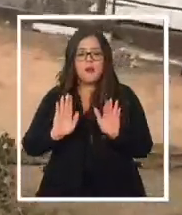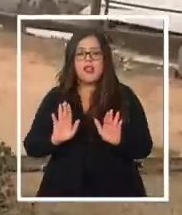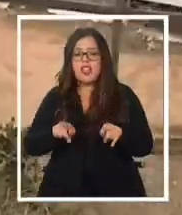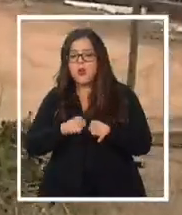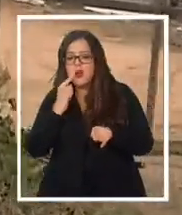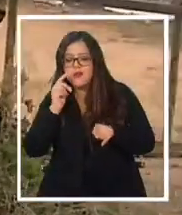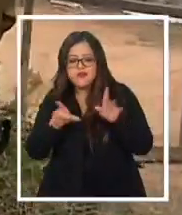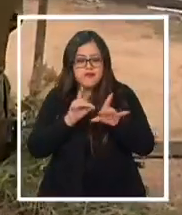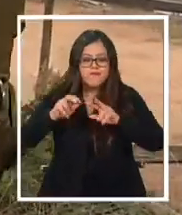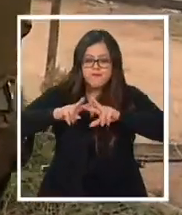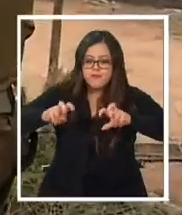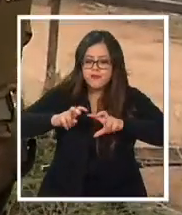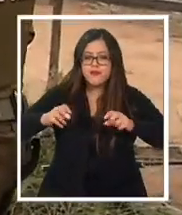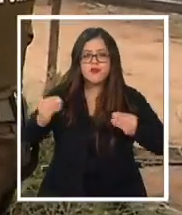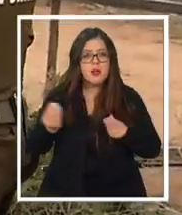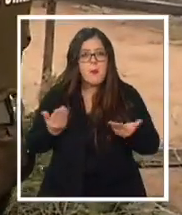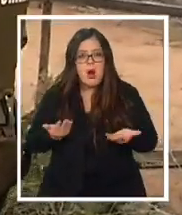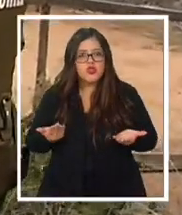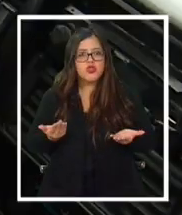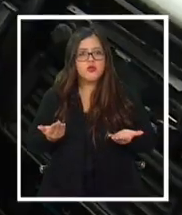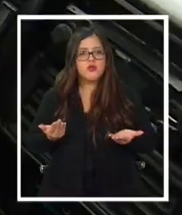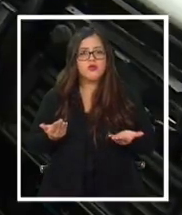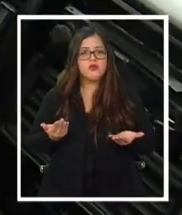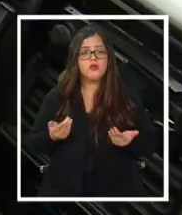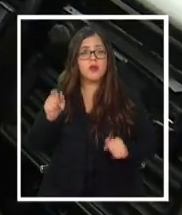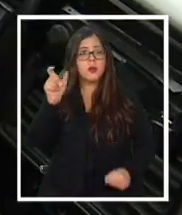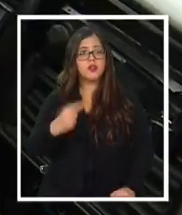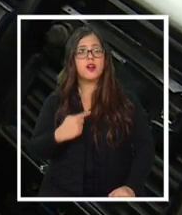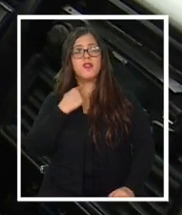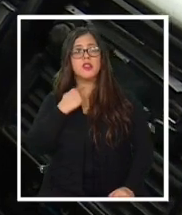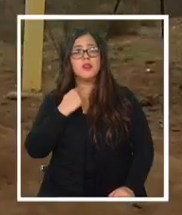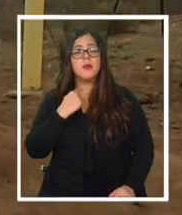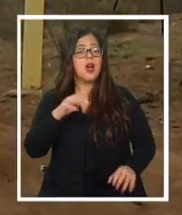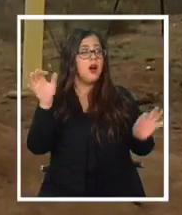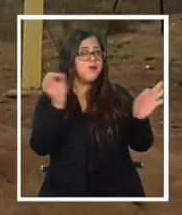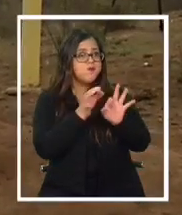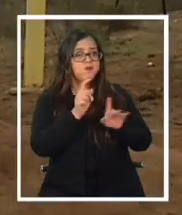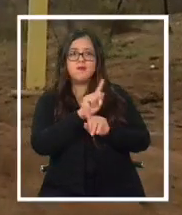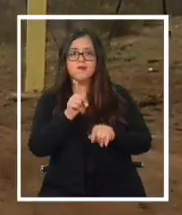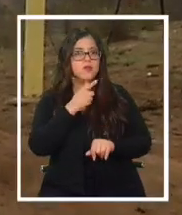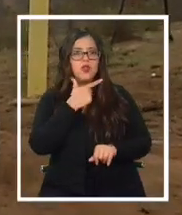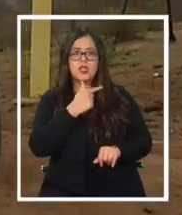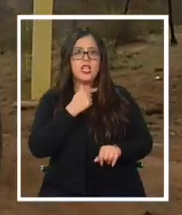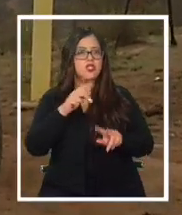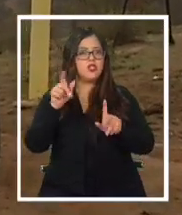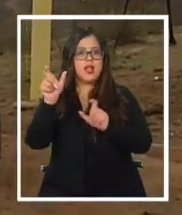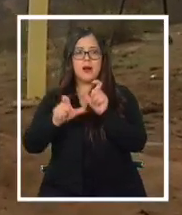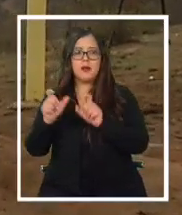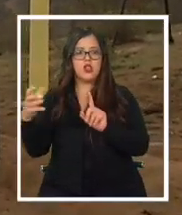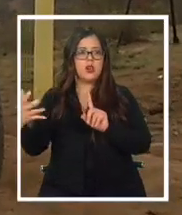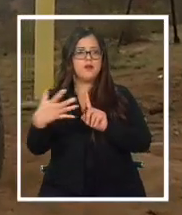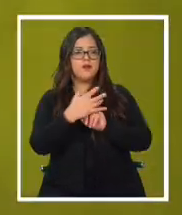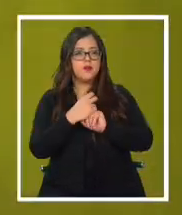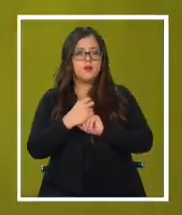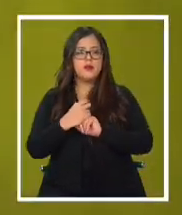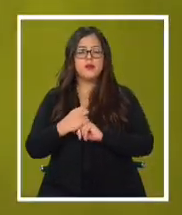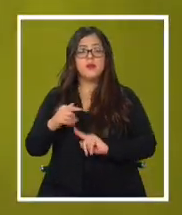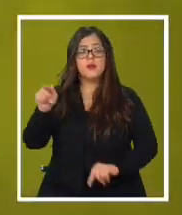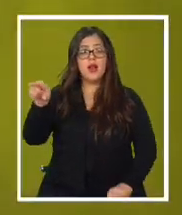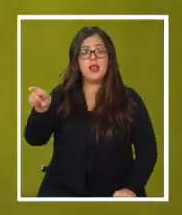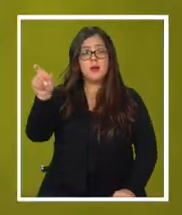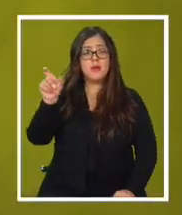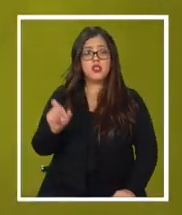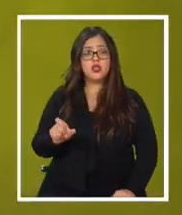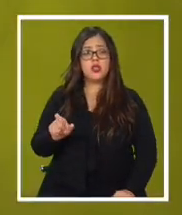pruebas clave para dilucidar lo que ocurrió la víctima no quiso entregar antecedentes sobre sus captores tienden a no